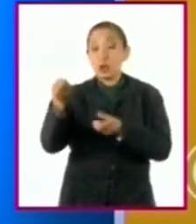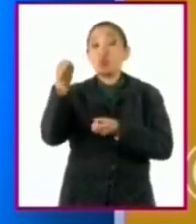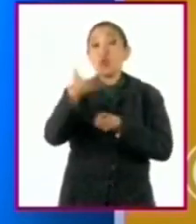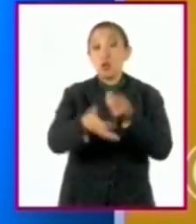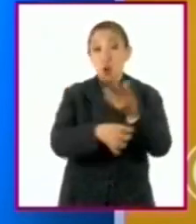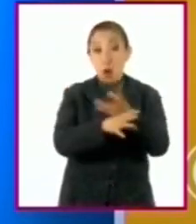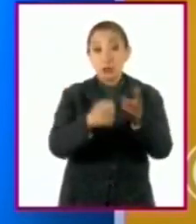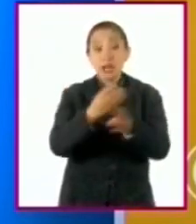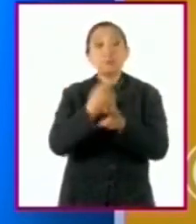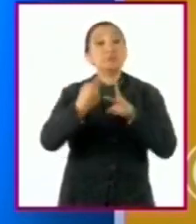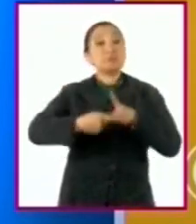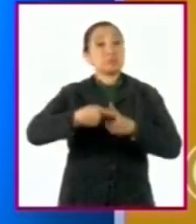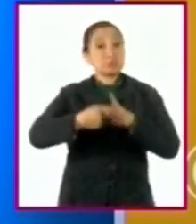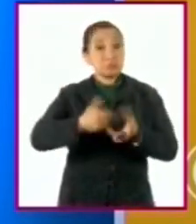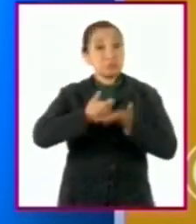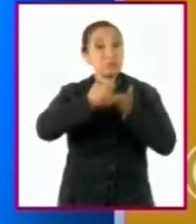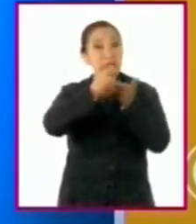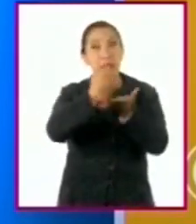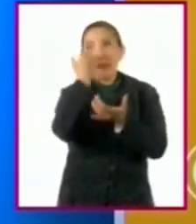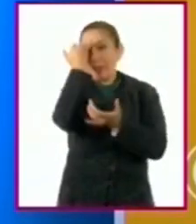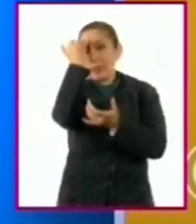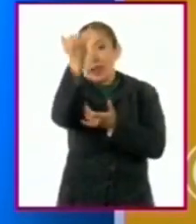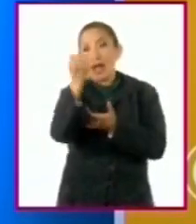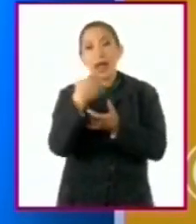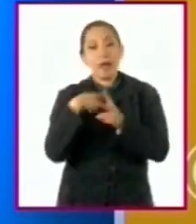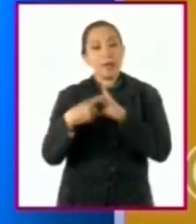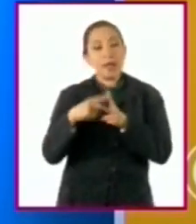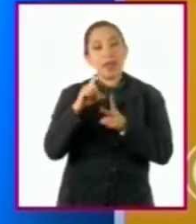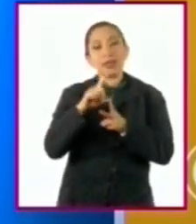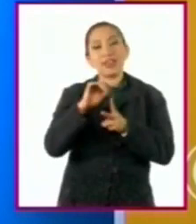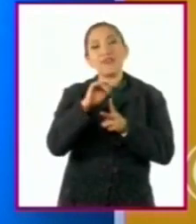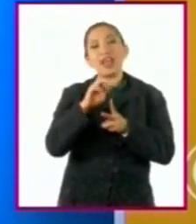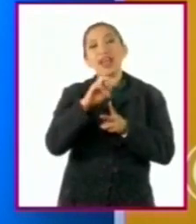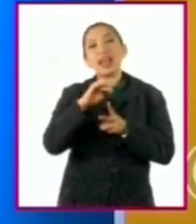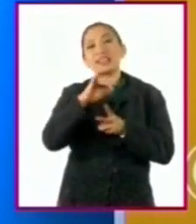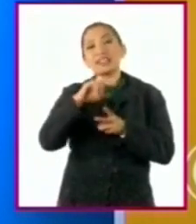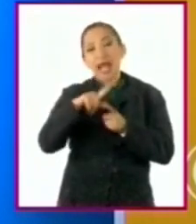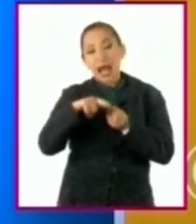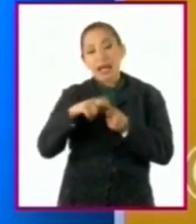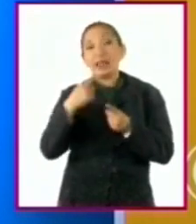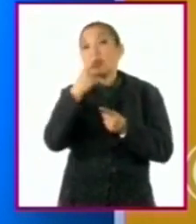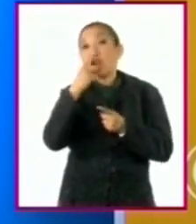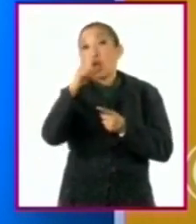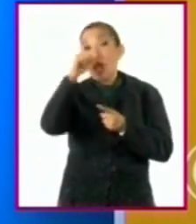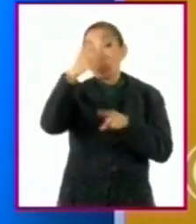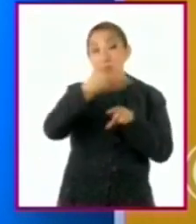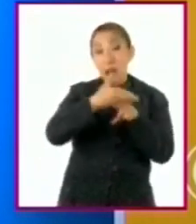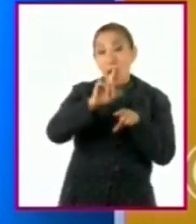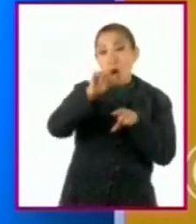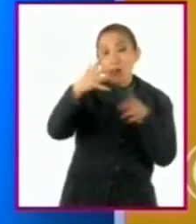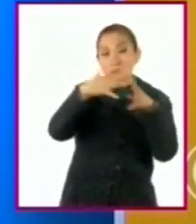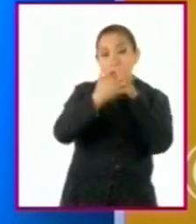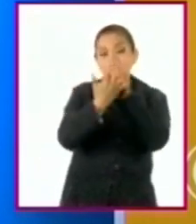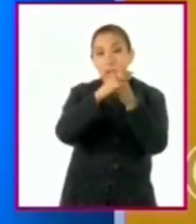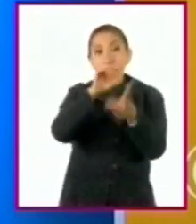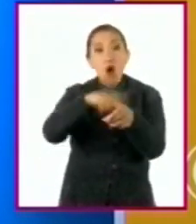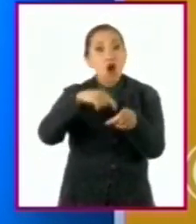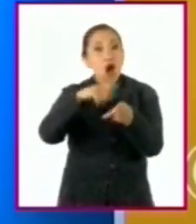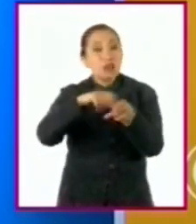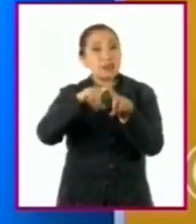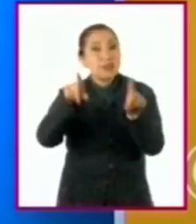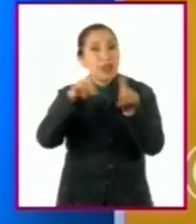aportaciones a las matemáticas, pues inventó el cálculo diferencial, determinó que la luz blanca era una mezcla de colores,